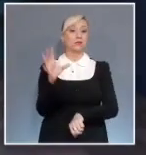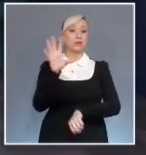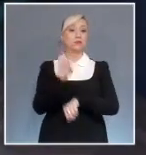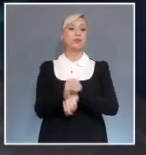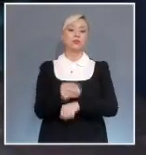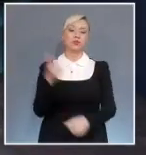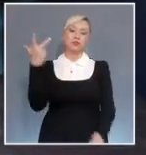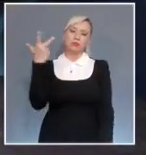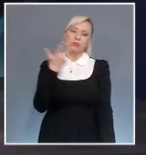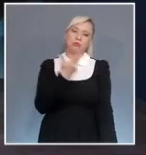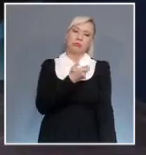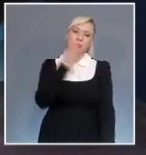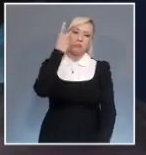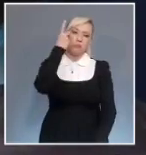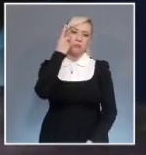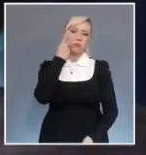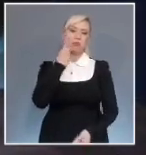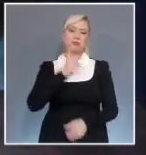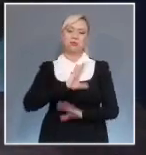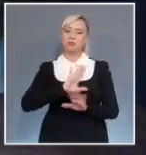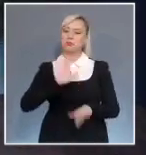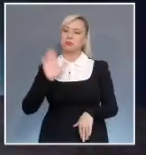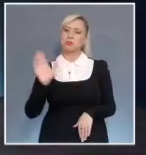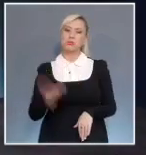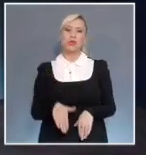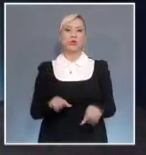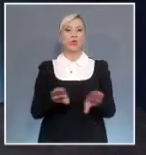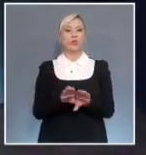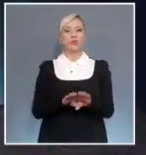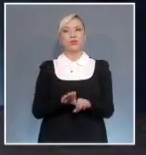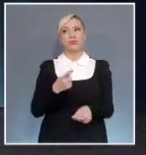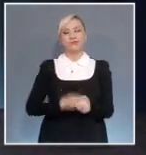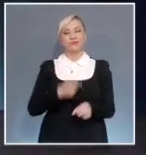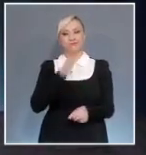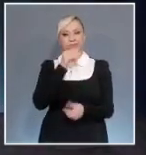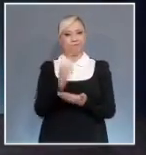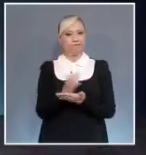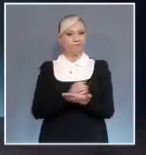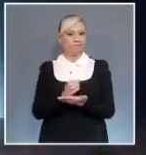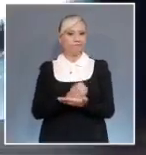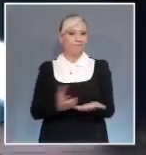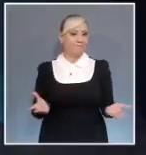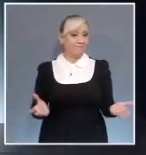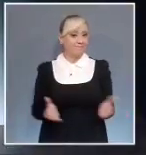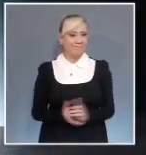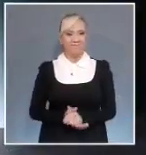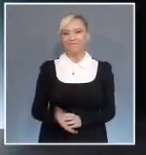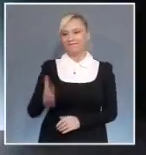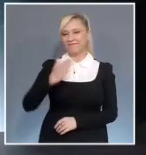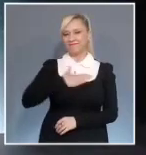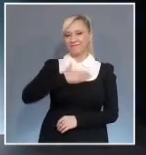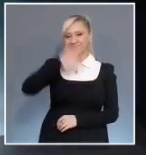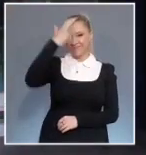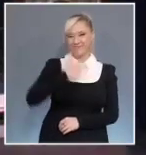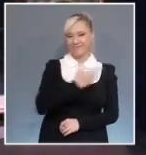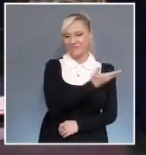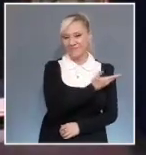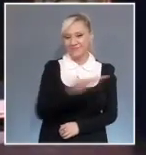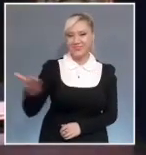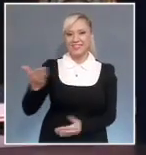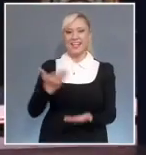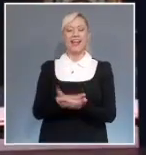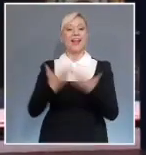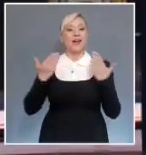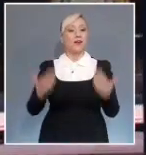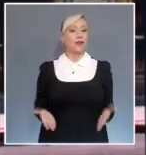Qué gusto saludarle. Muy buenas noches. Muchas gracias por estar con nosotros. Vámonos con toda la información. En su sesión de